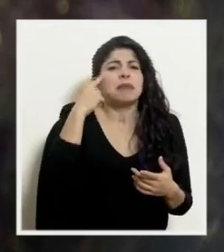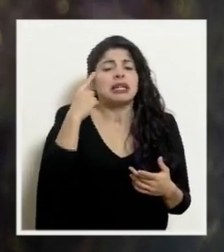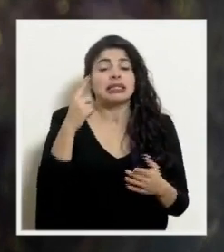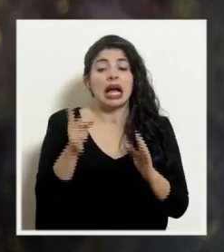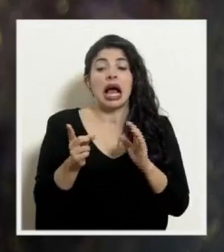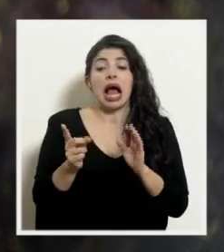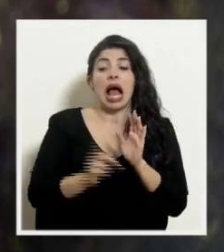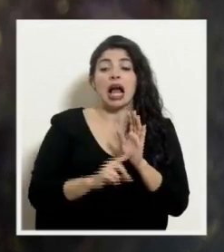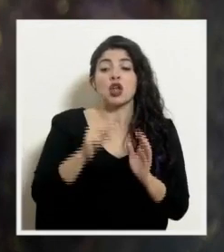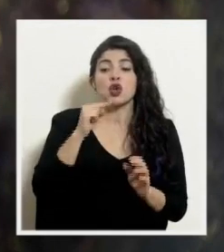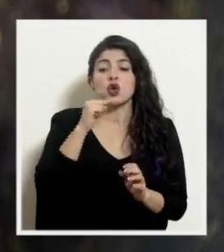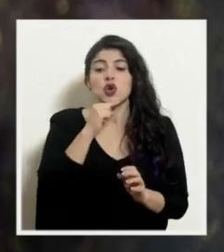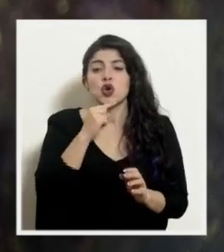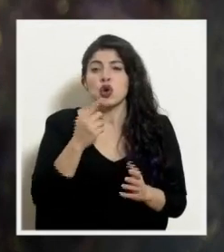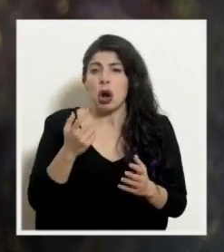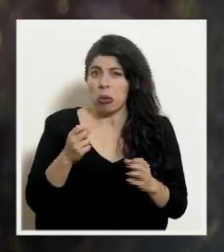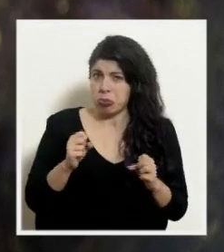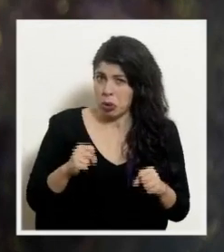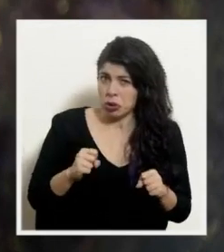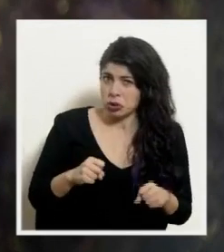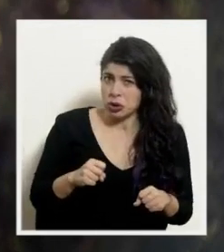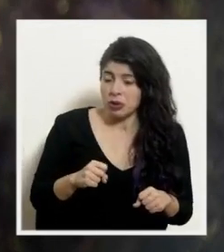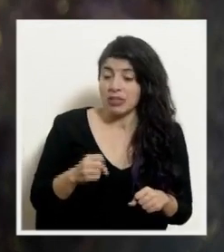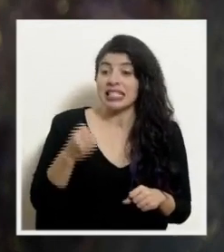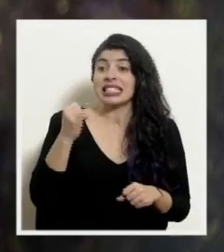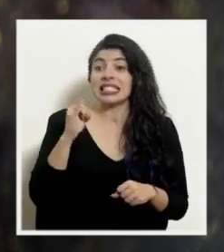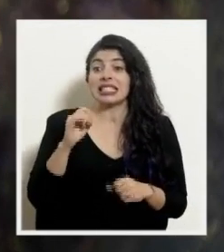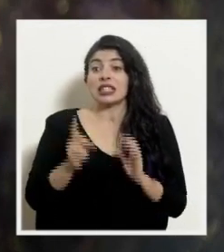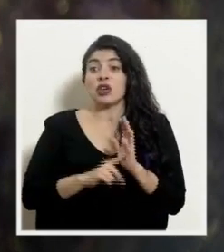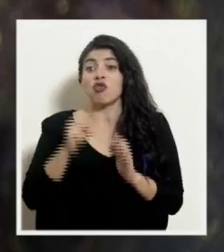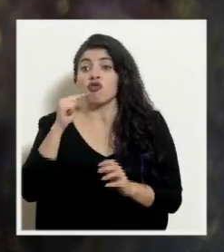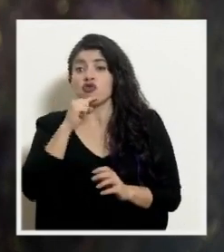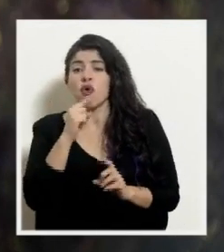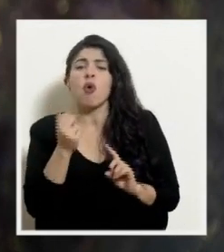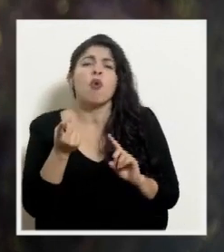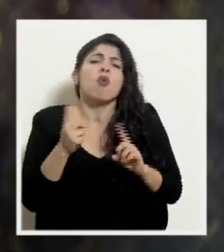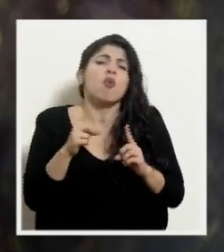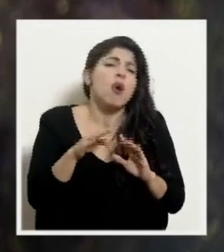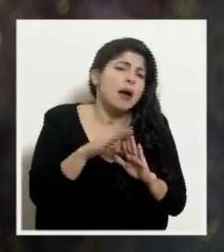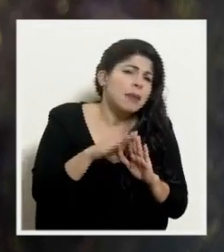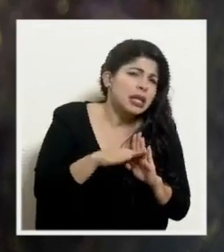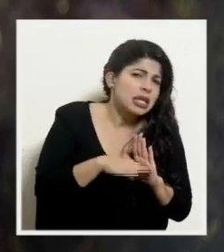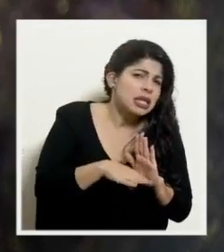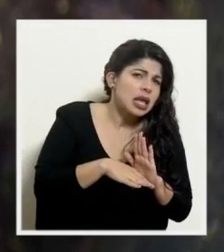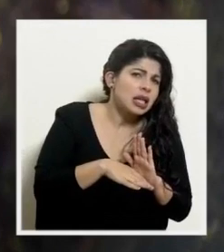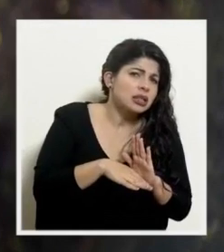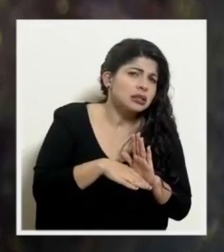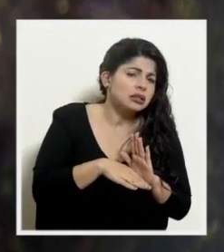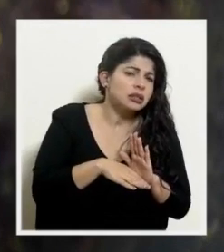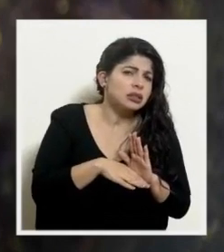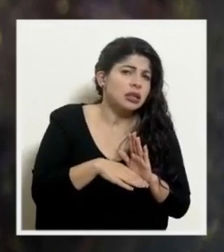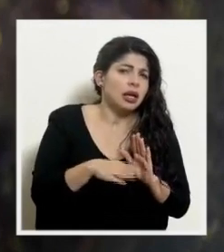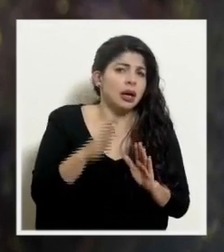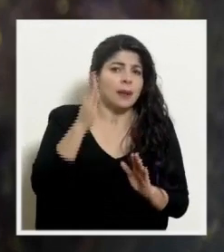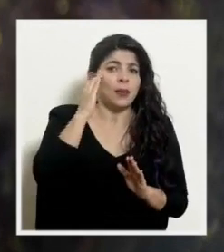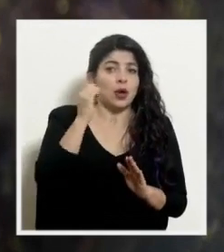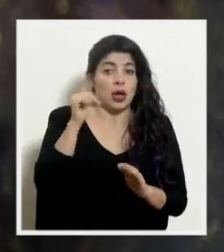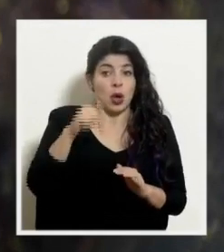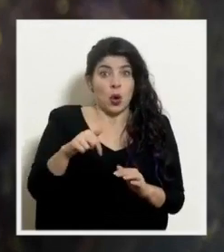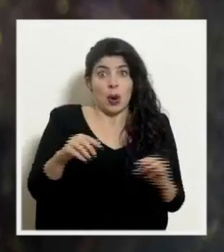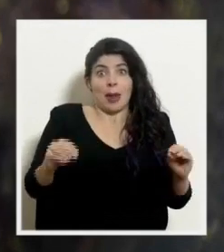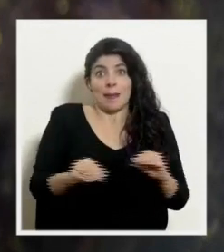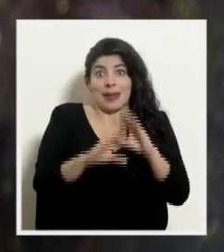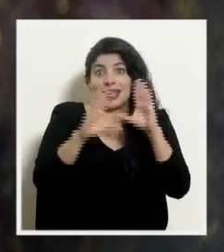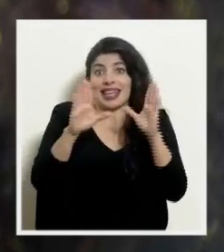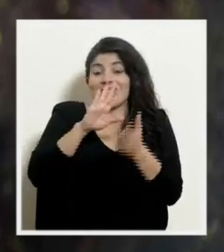alerta roja y qué medidas podrían estar planteando en el balance de que esta misma mañana